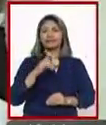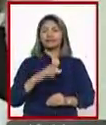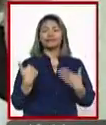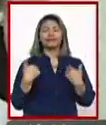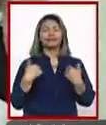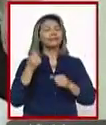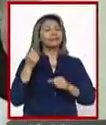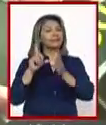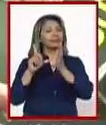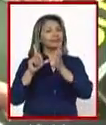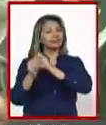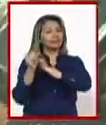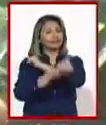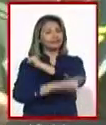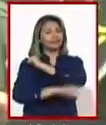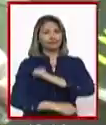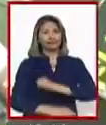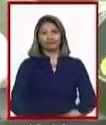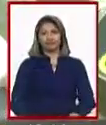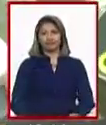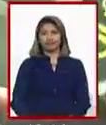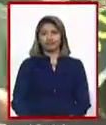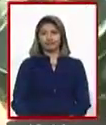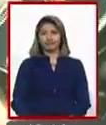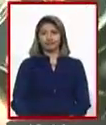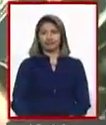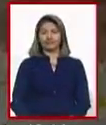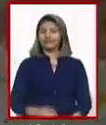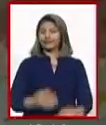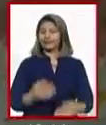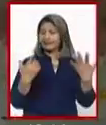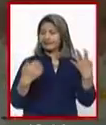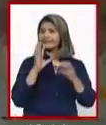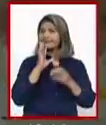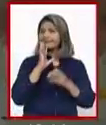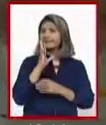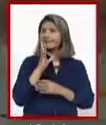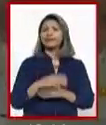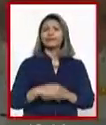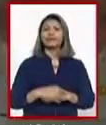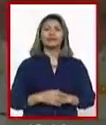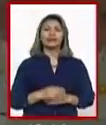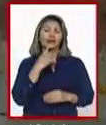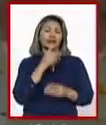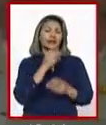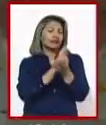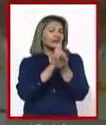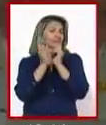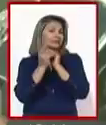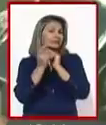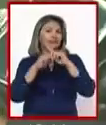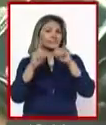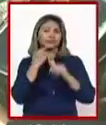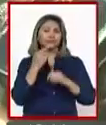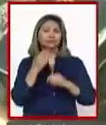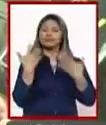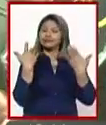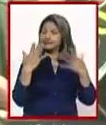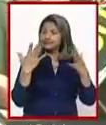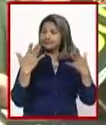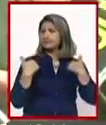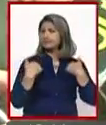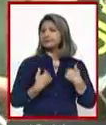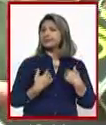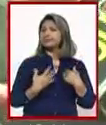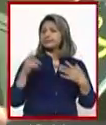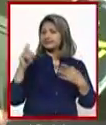su situación jurídica. Se han abstenido a declarar, bueno, se demostraron su arrepentimiento, pero bueno, las cosas se han dado y